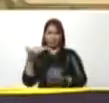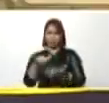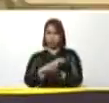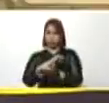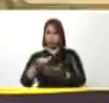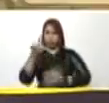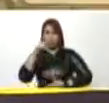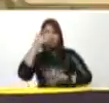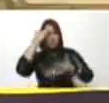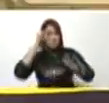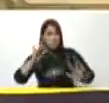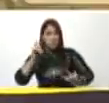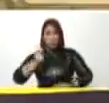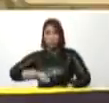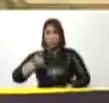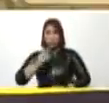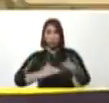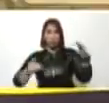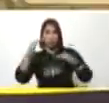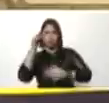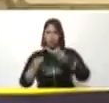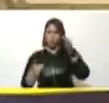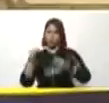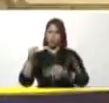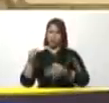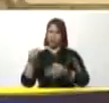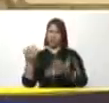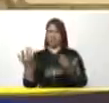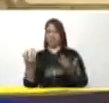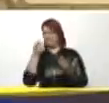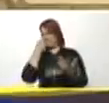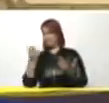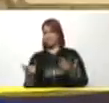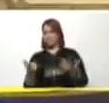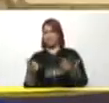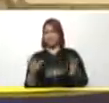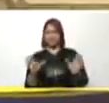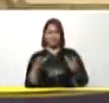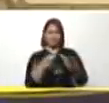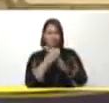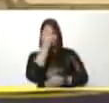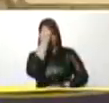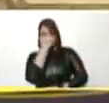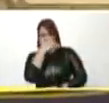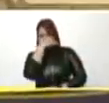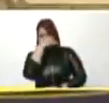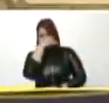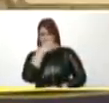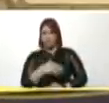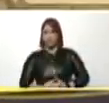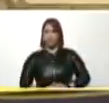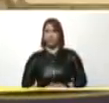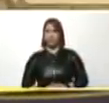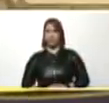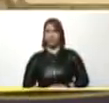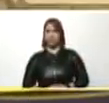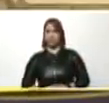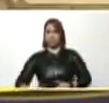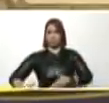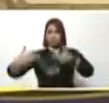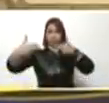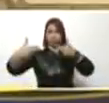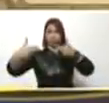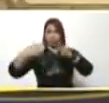Un supuesto Tribunal Supremo de Justicia en el exilio, una pila de bandidos y mafiosos que terminaron enfrentados entre